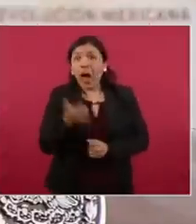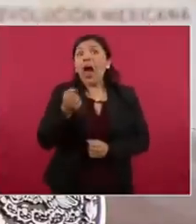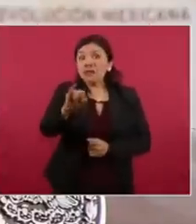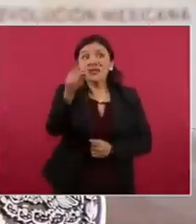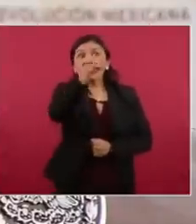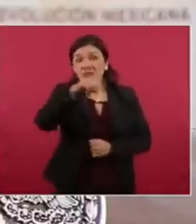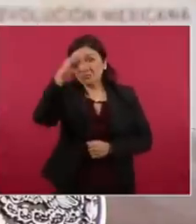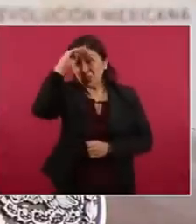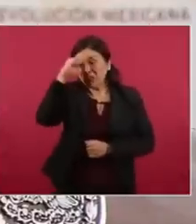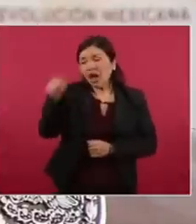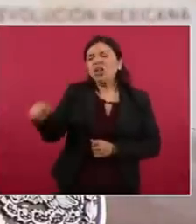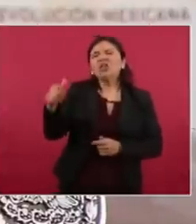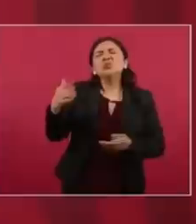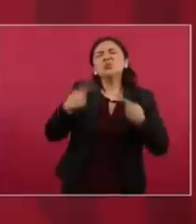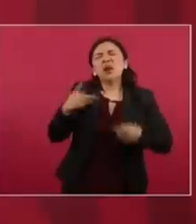dando a los ciudadanos,